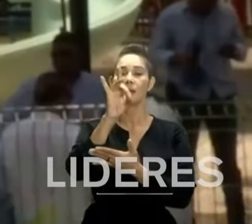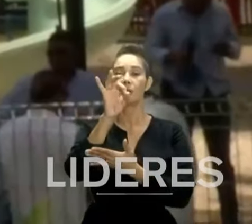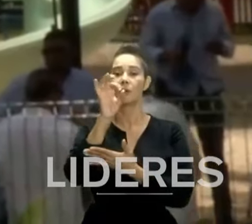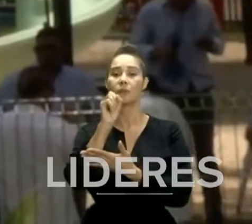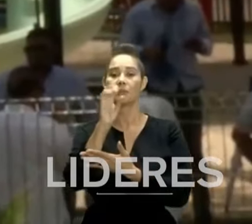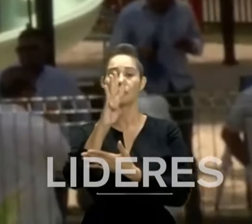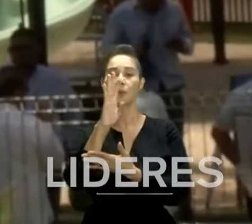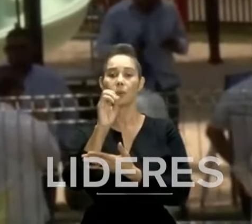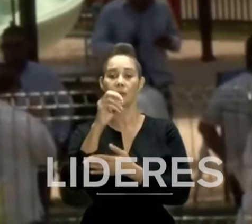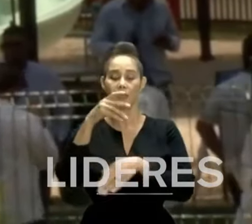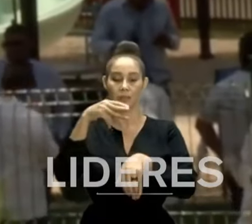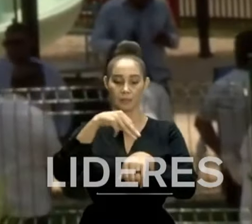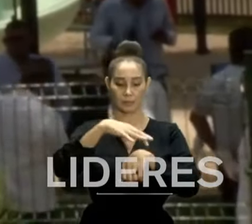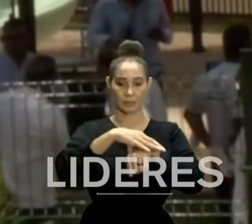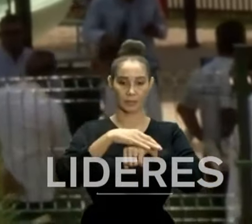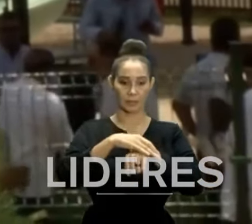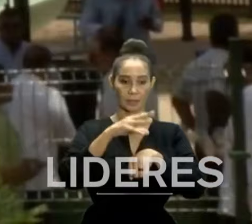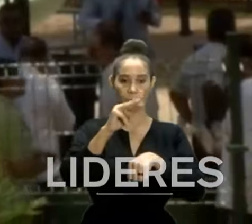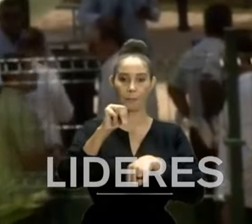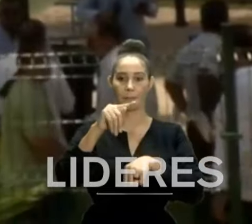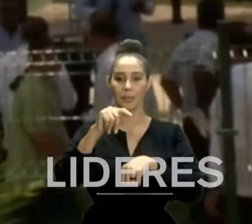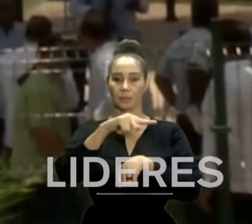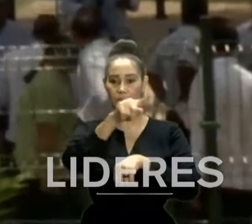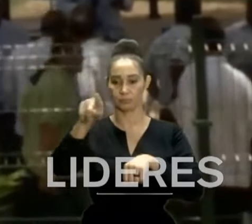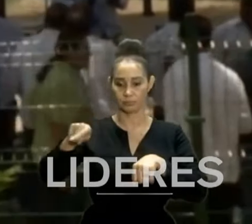17.940 metros cuadrados de terreno.